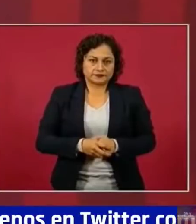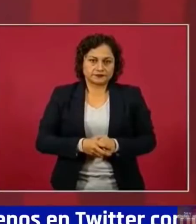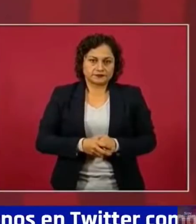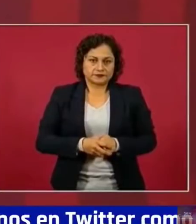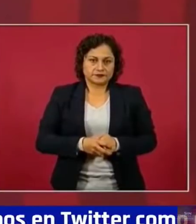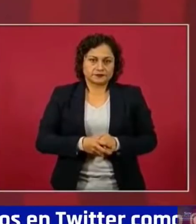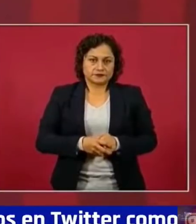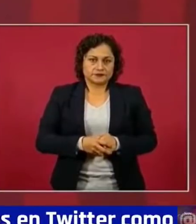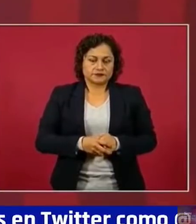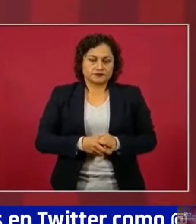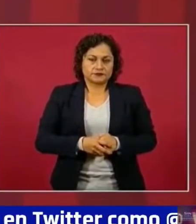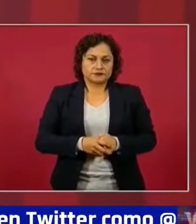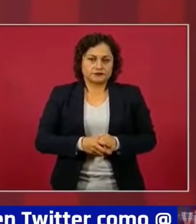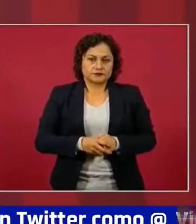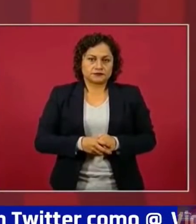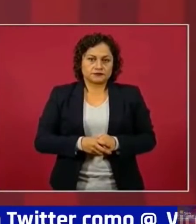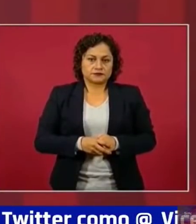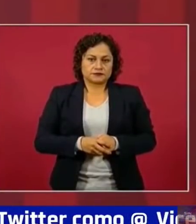y